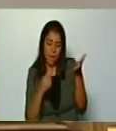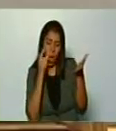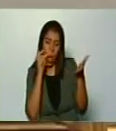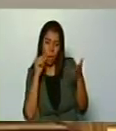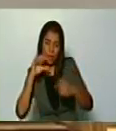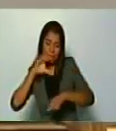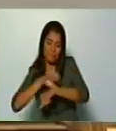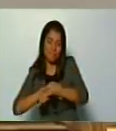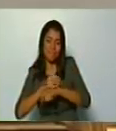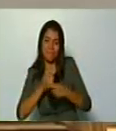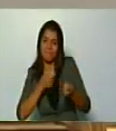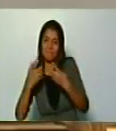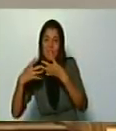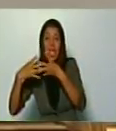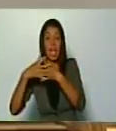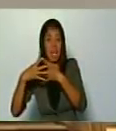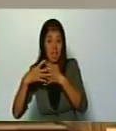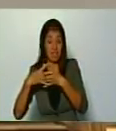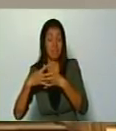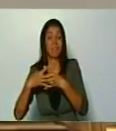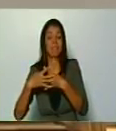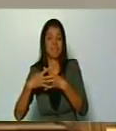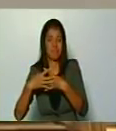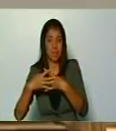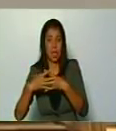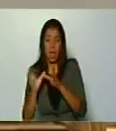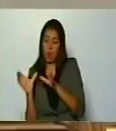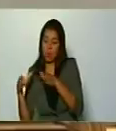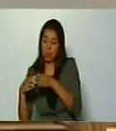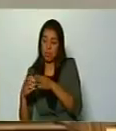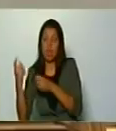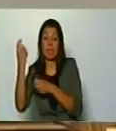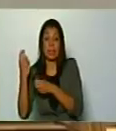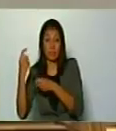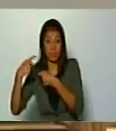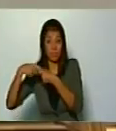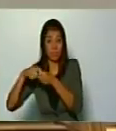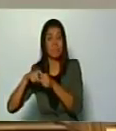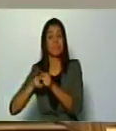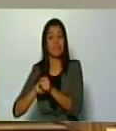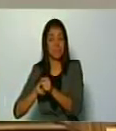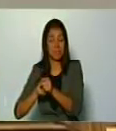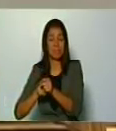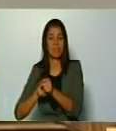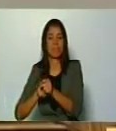jefatura del buró político completo del PCB y el MIR.